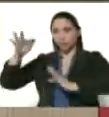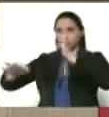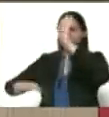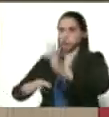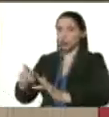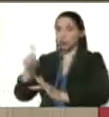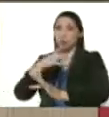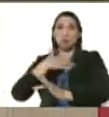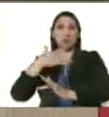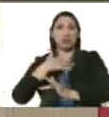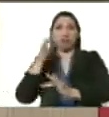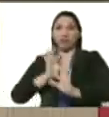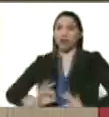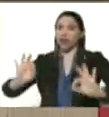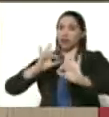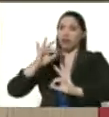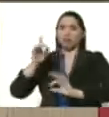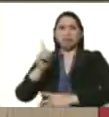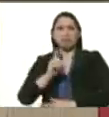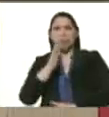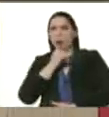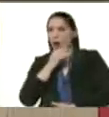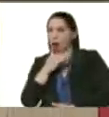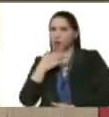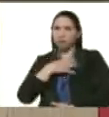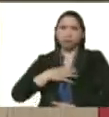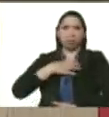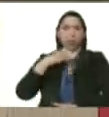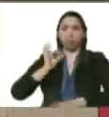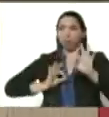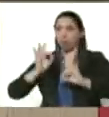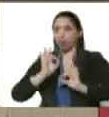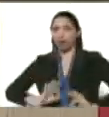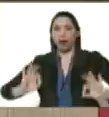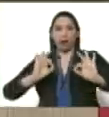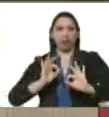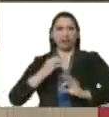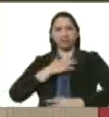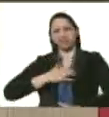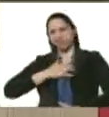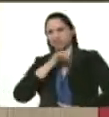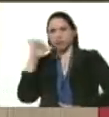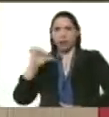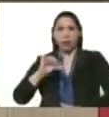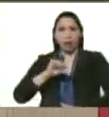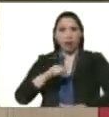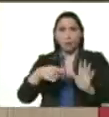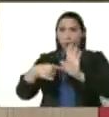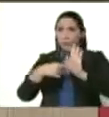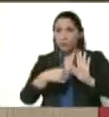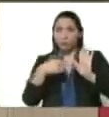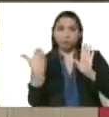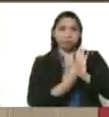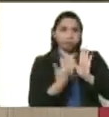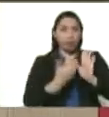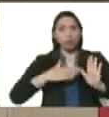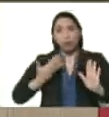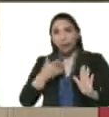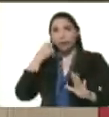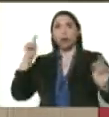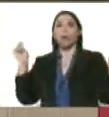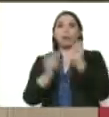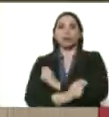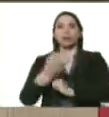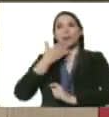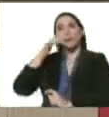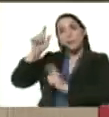no sentir síntomas, al no tener signos físicos de malestar evidente, bueno, puede convertirse